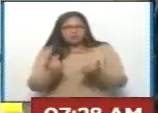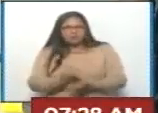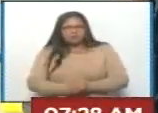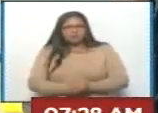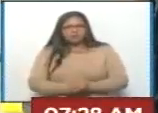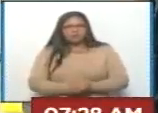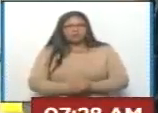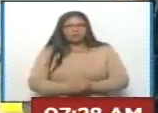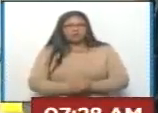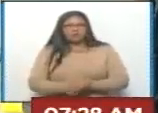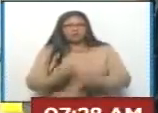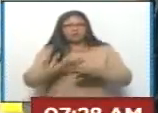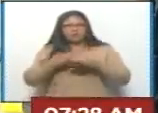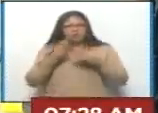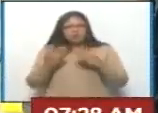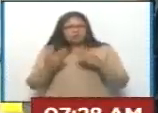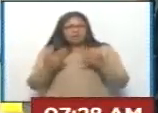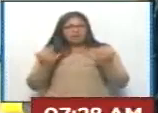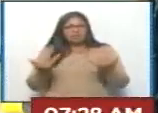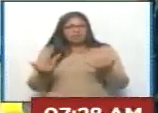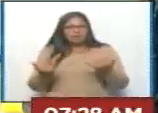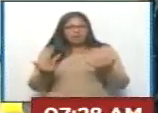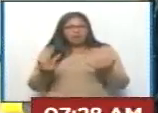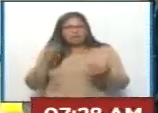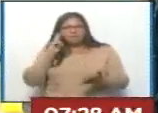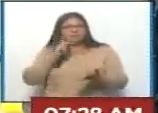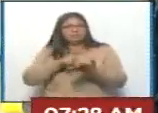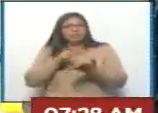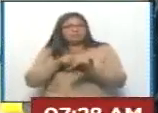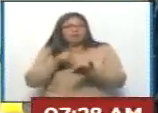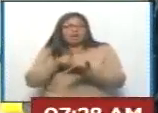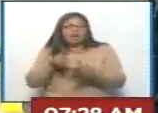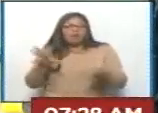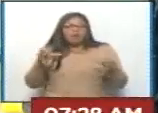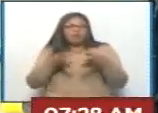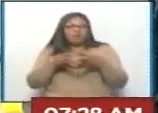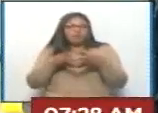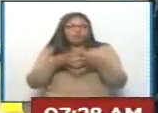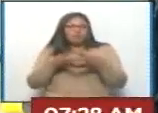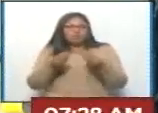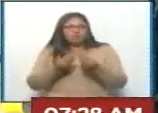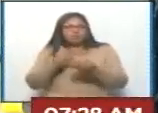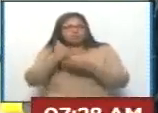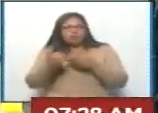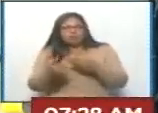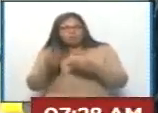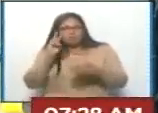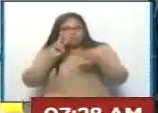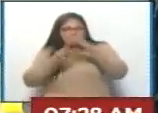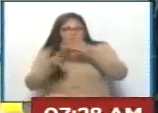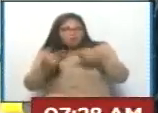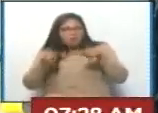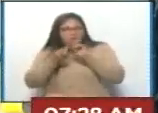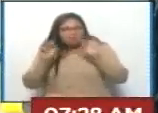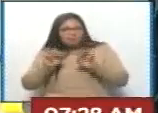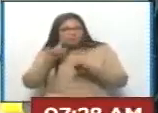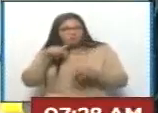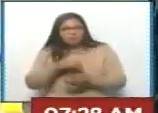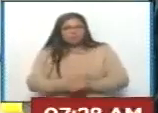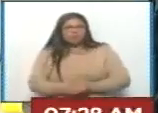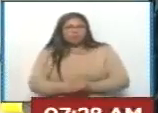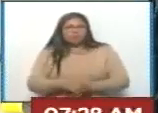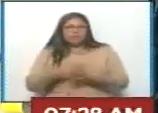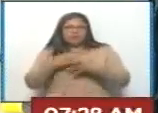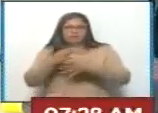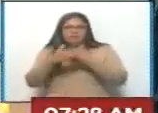porque las fuerzas de derecha que participaron igualmente con su programa, con sus visiones, con sus enfoques y con sus